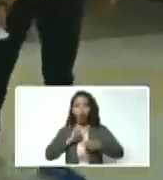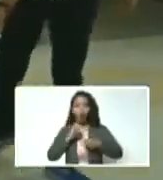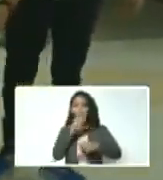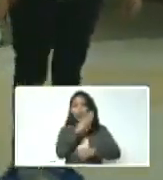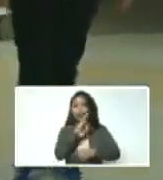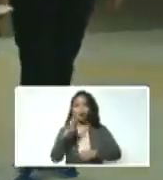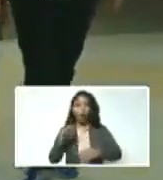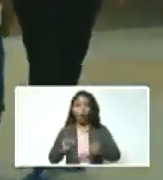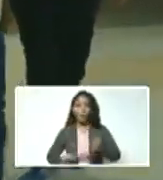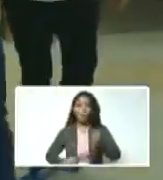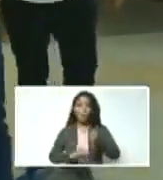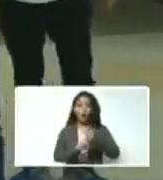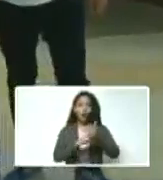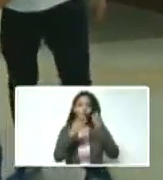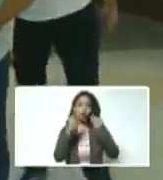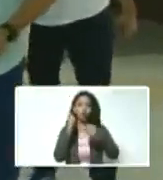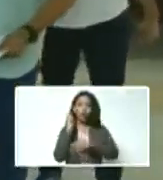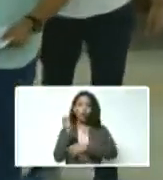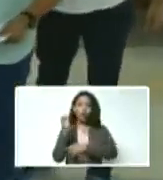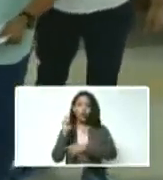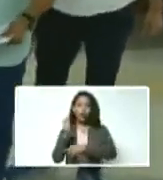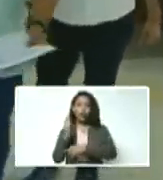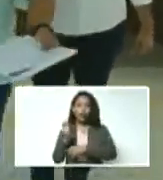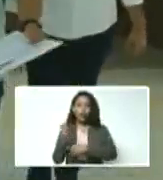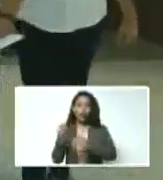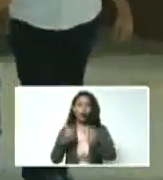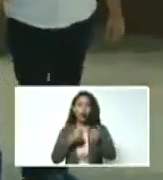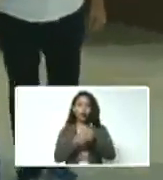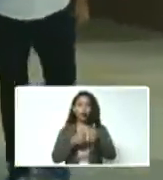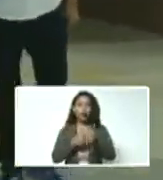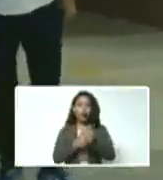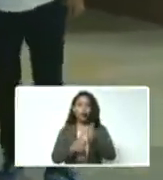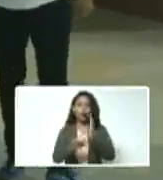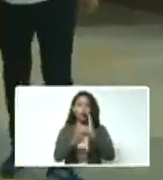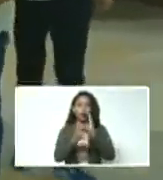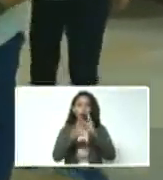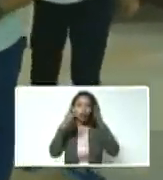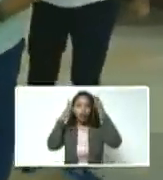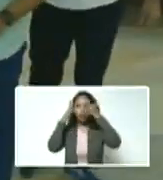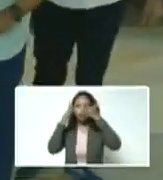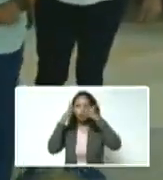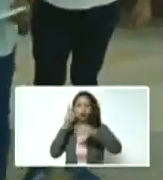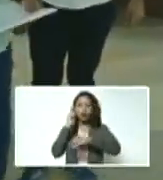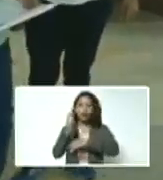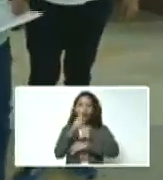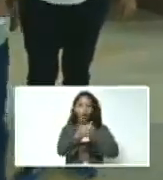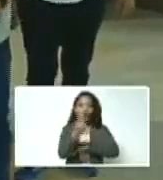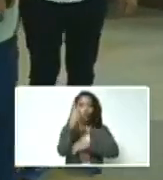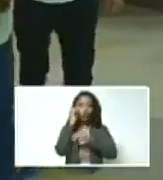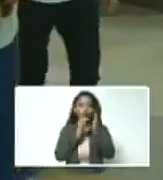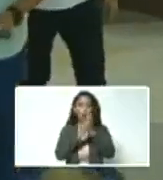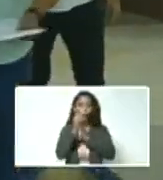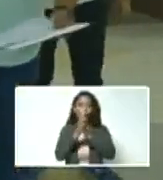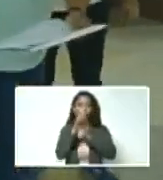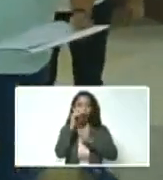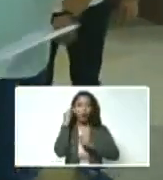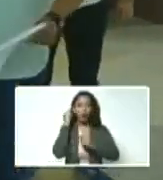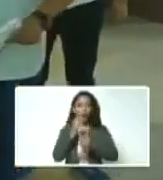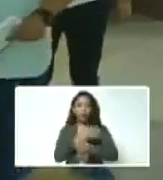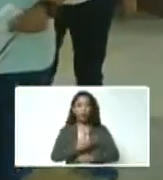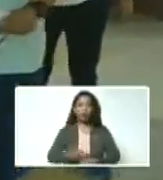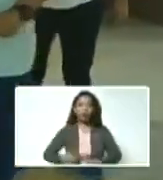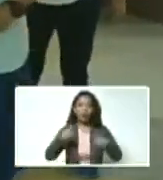ha apoyado también con los financiamientos y la asistencia técnica financiera a todo y cada uno de los emprendedores. Presidente,